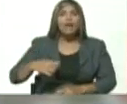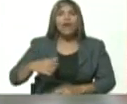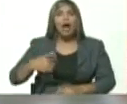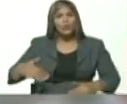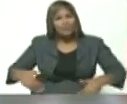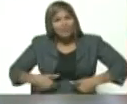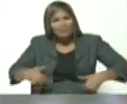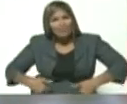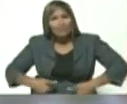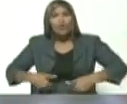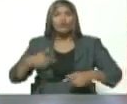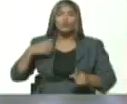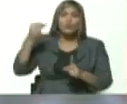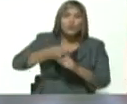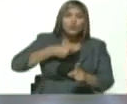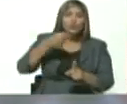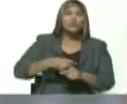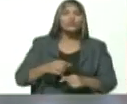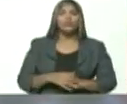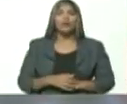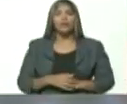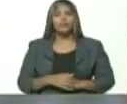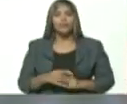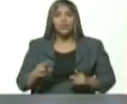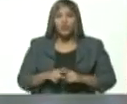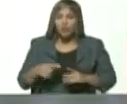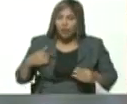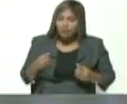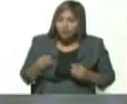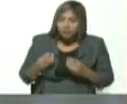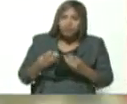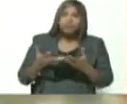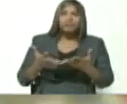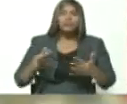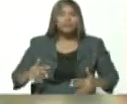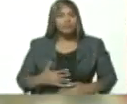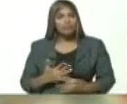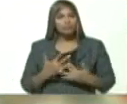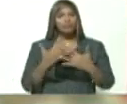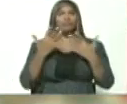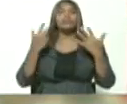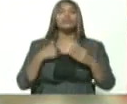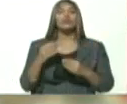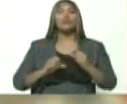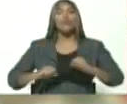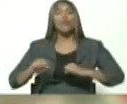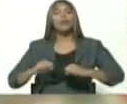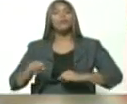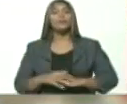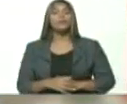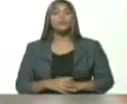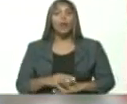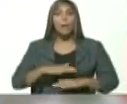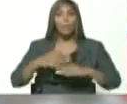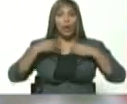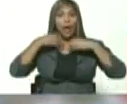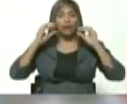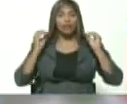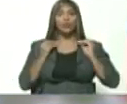lucha, a su ángel, el ángel que lo movía. Porque Aristóbulo